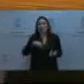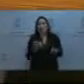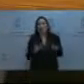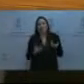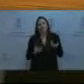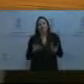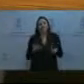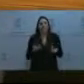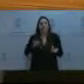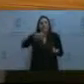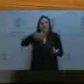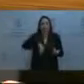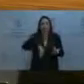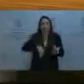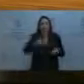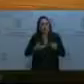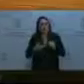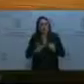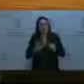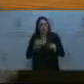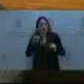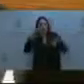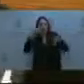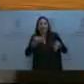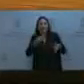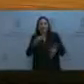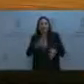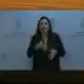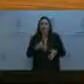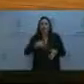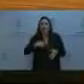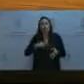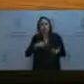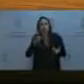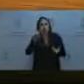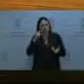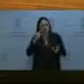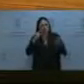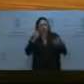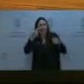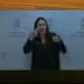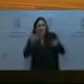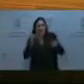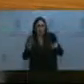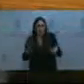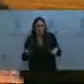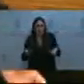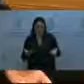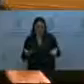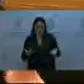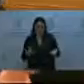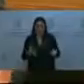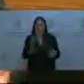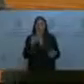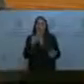excepcionalidad. ¿Garantía por qué? Porque nos preocupa la seguridad. Porque no es lo mismo, por ejemplo,